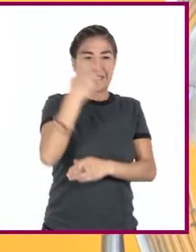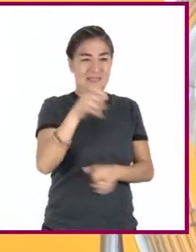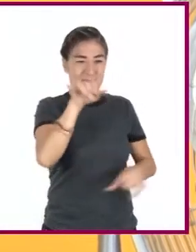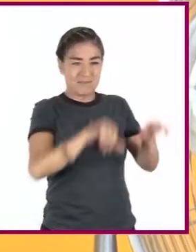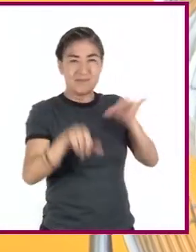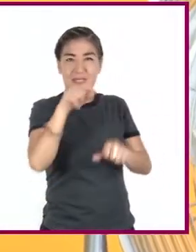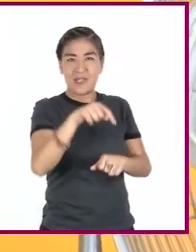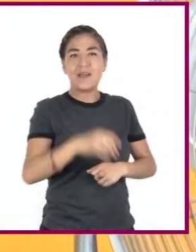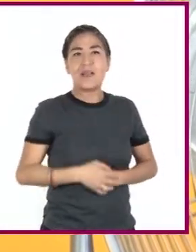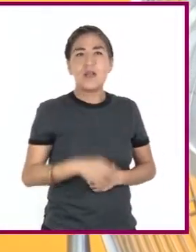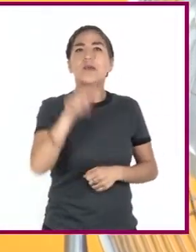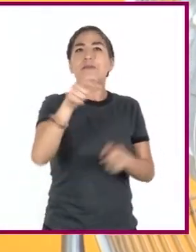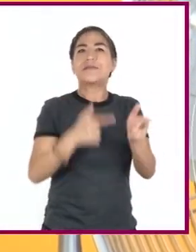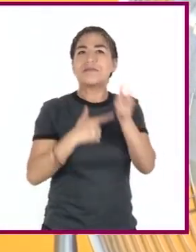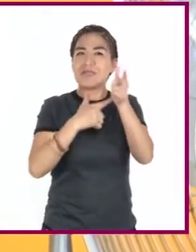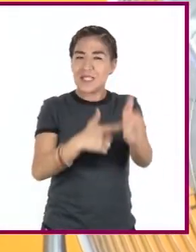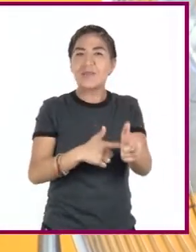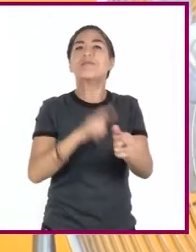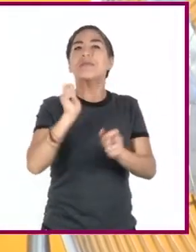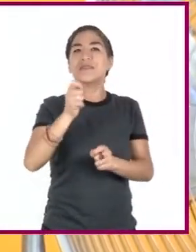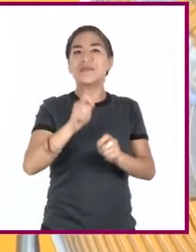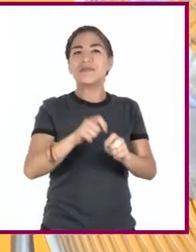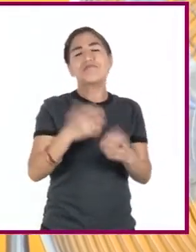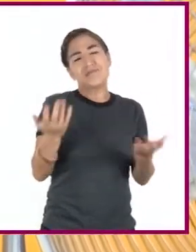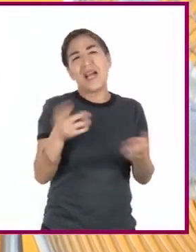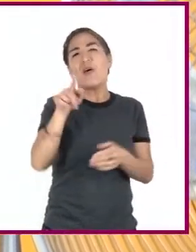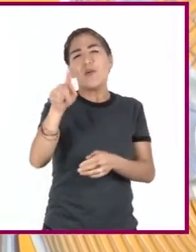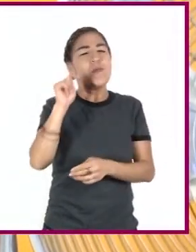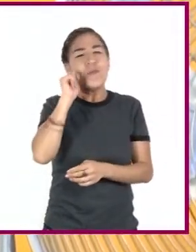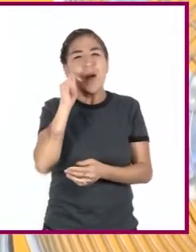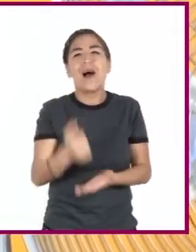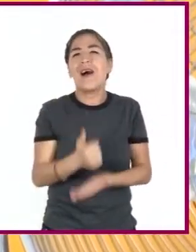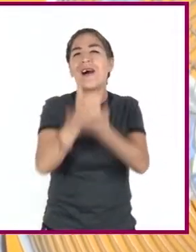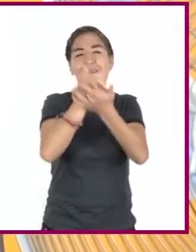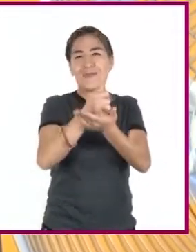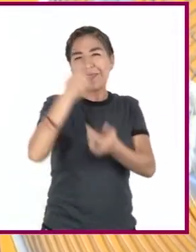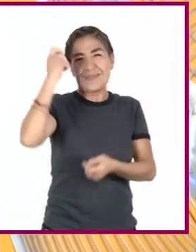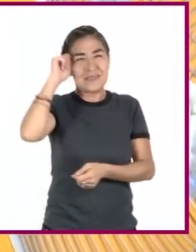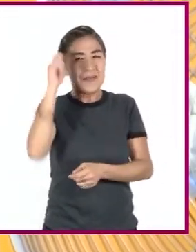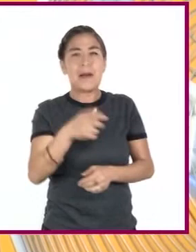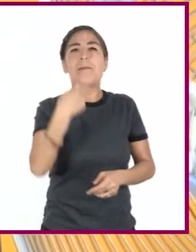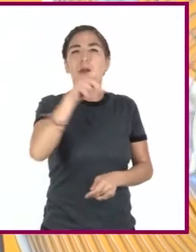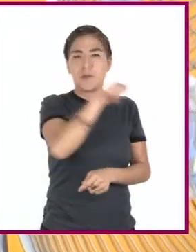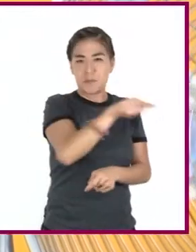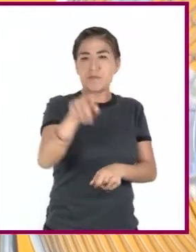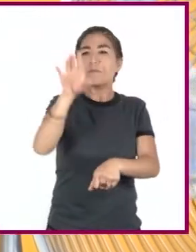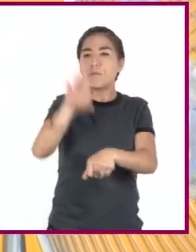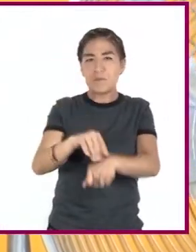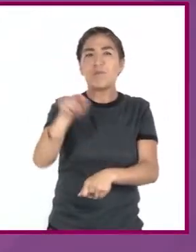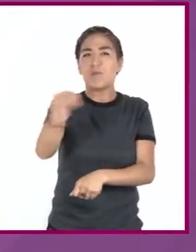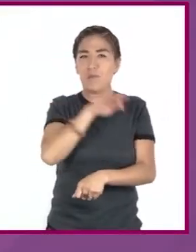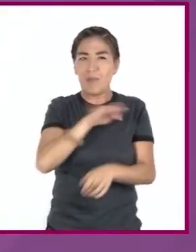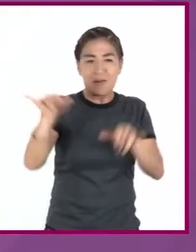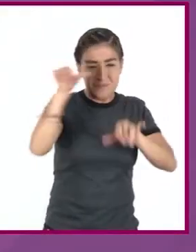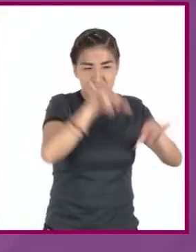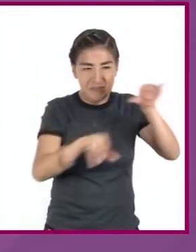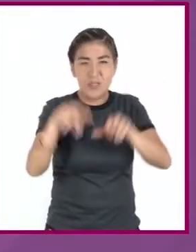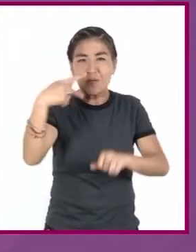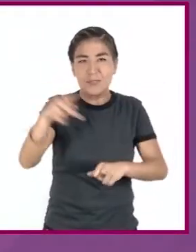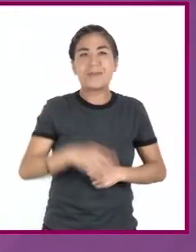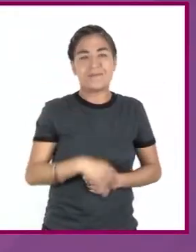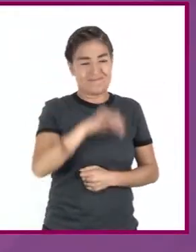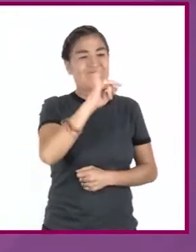laboratorio. Aún seguía teniendo el título de ayudante, pero se le permitía realizar experimentos propios. Es